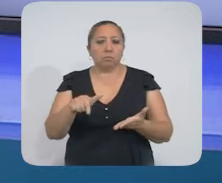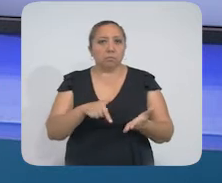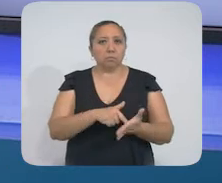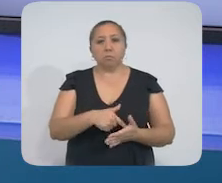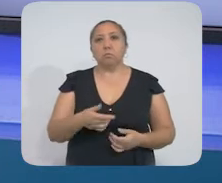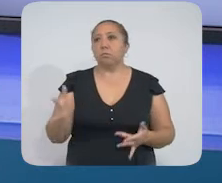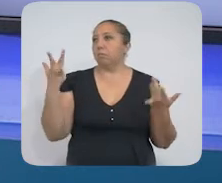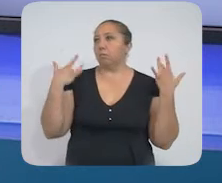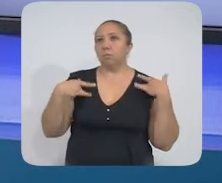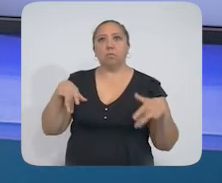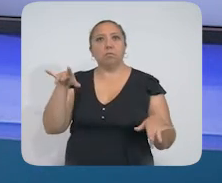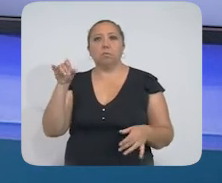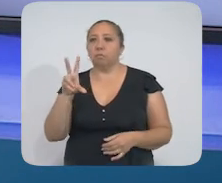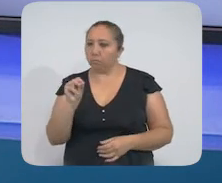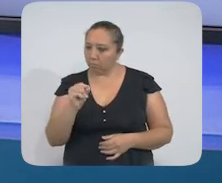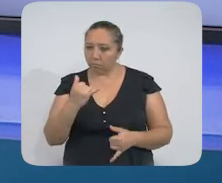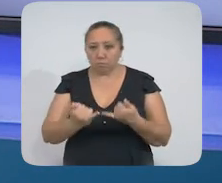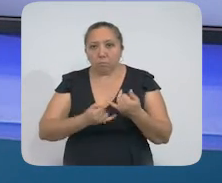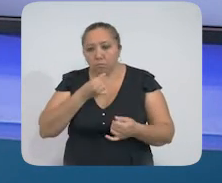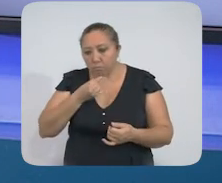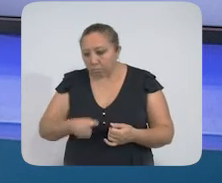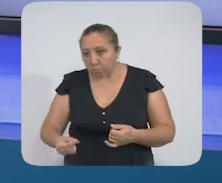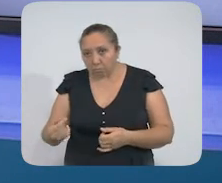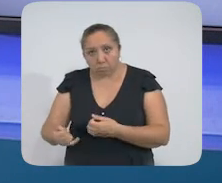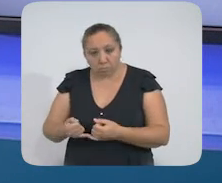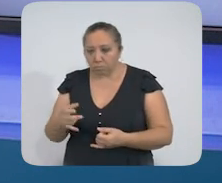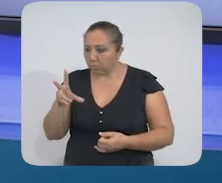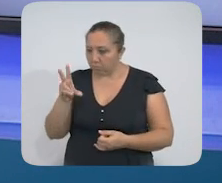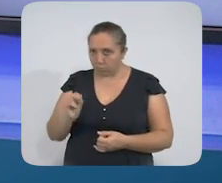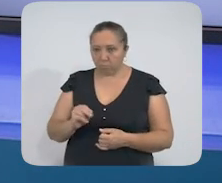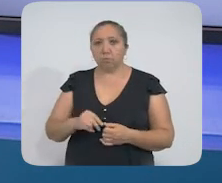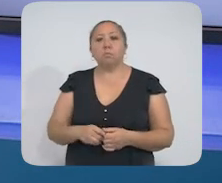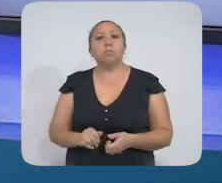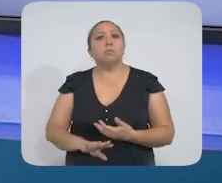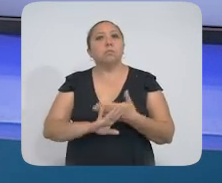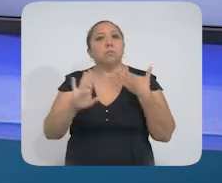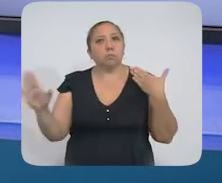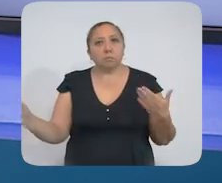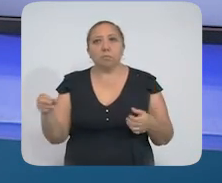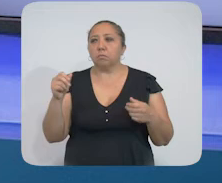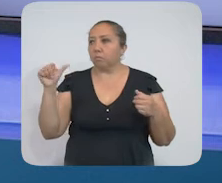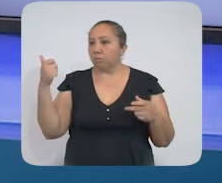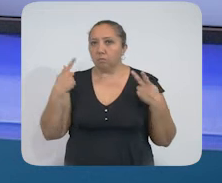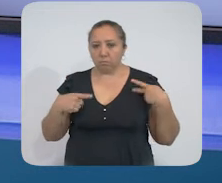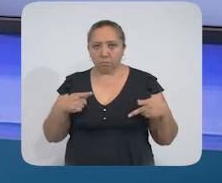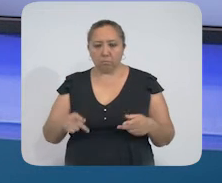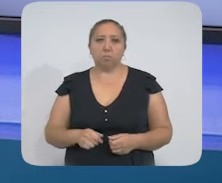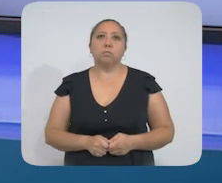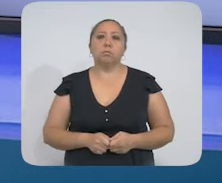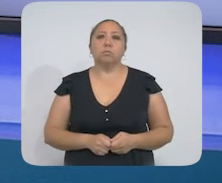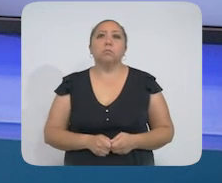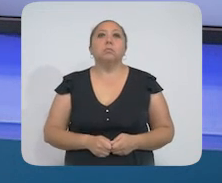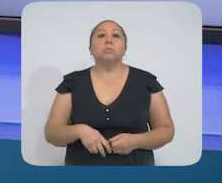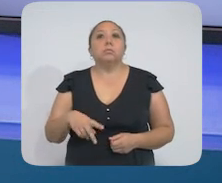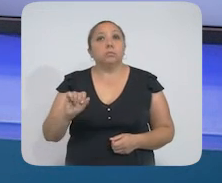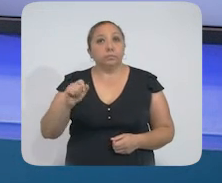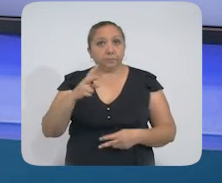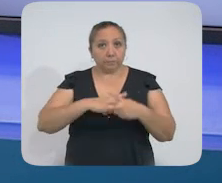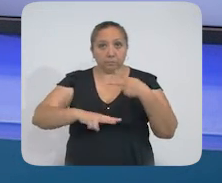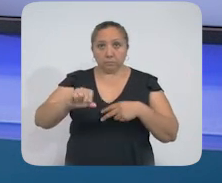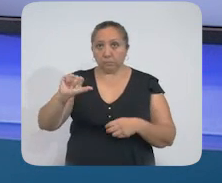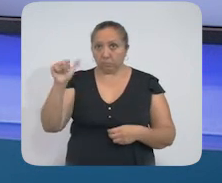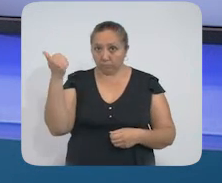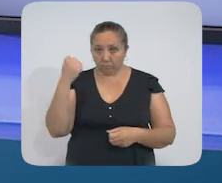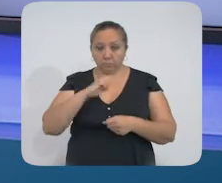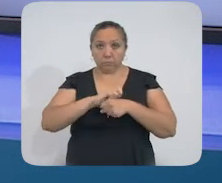públicos para pasear o jugar con niños pequeños, y evitemos el contacto social innecesario. Si vienes del extranjero, te